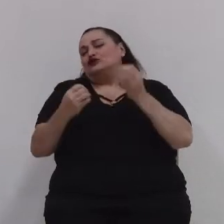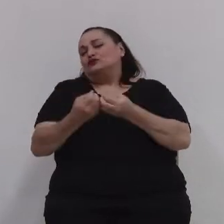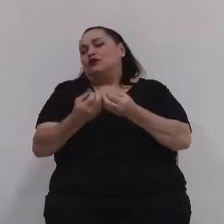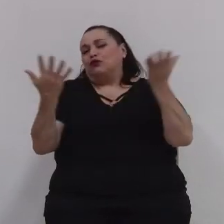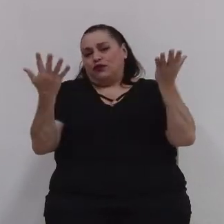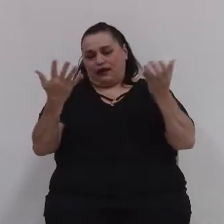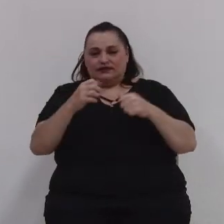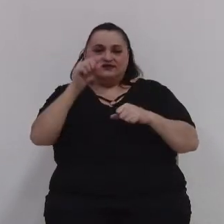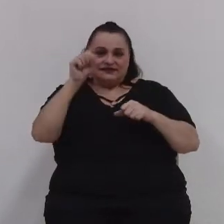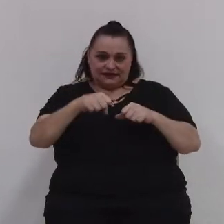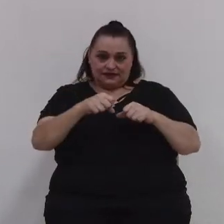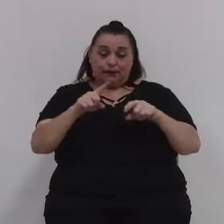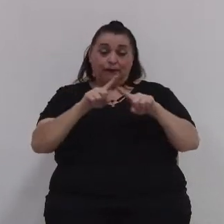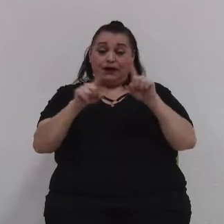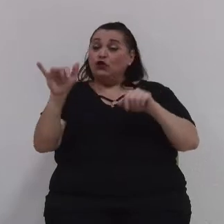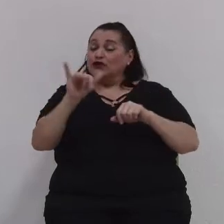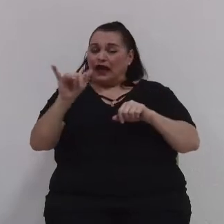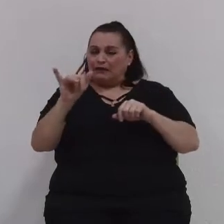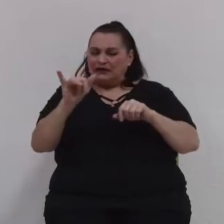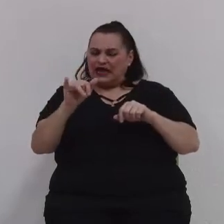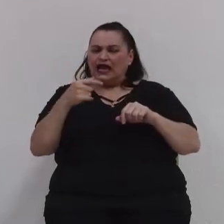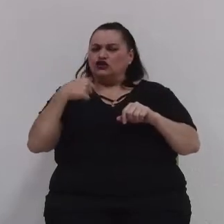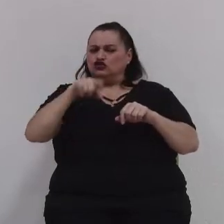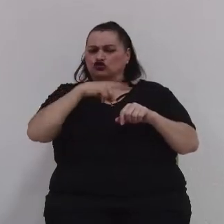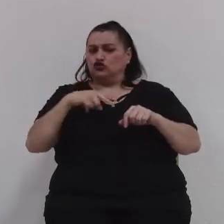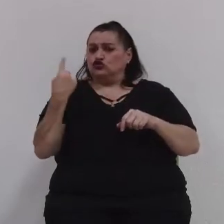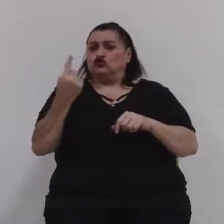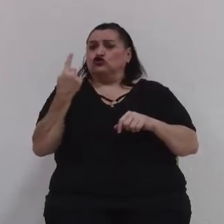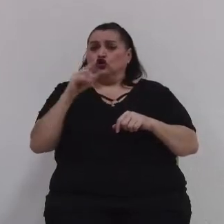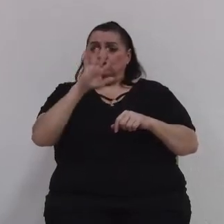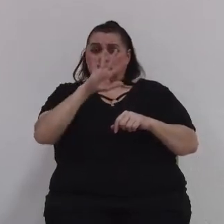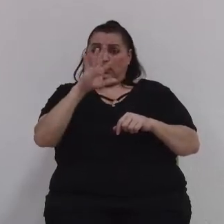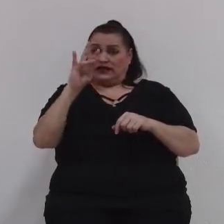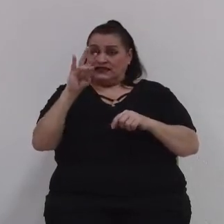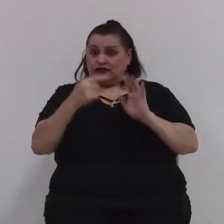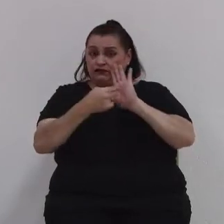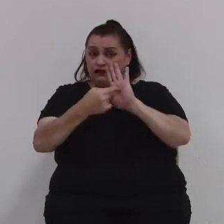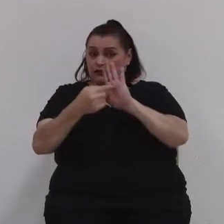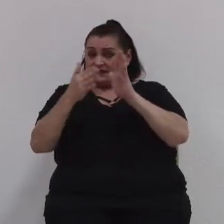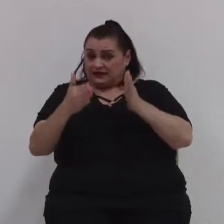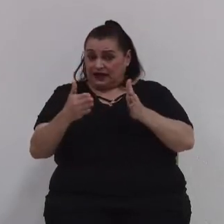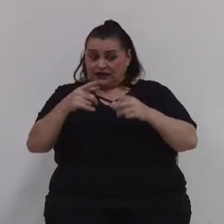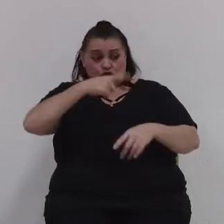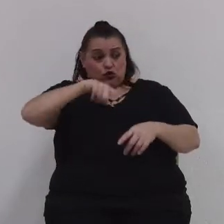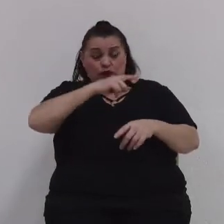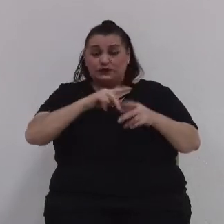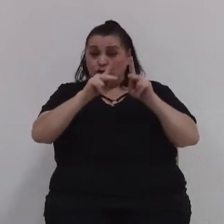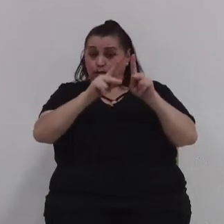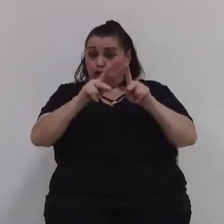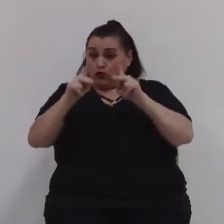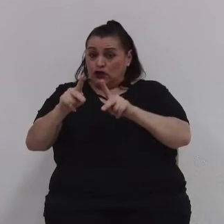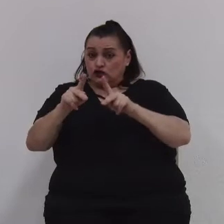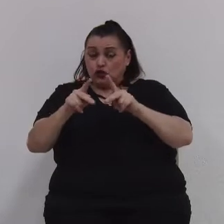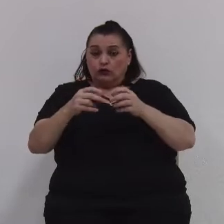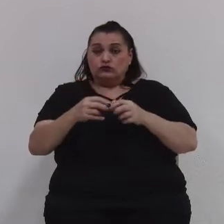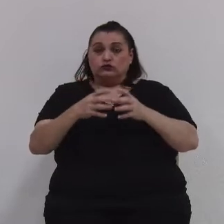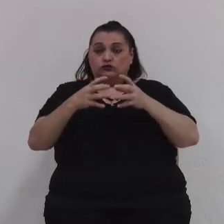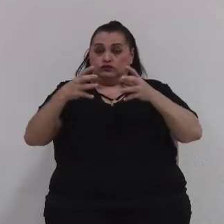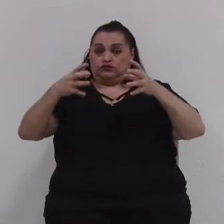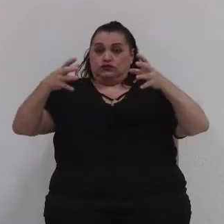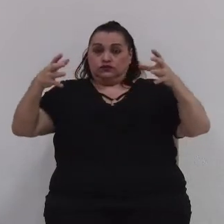Pero también el constreñirnos a tener solo 57 representantes cuando nuestra población se ha